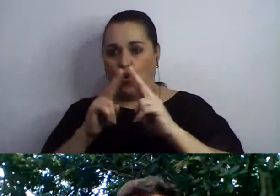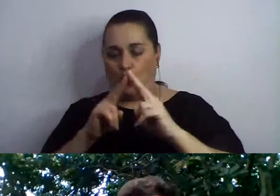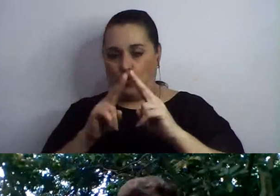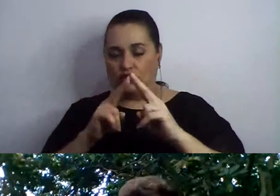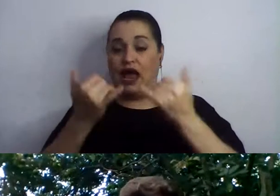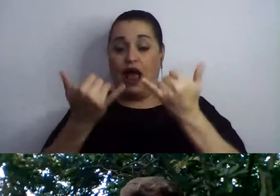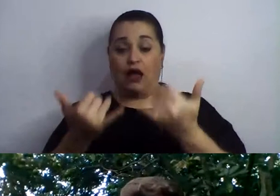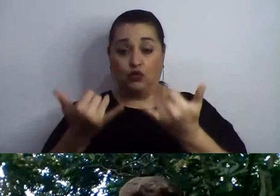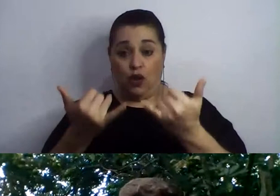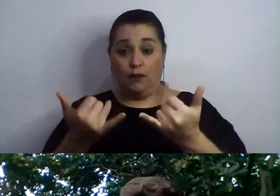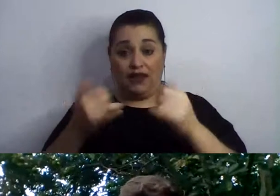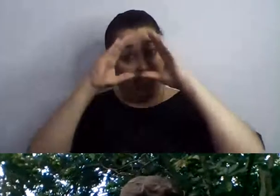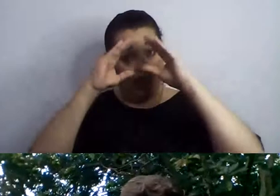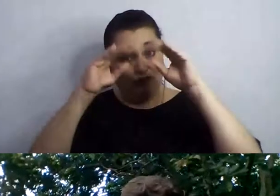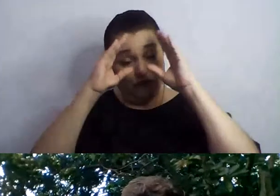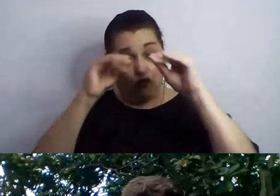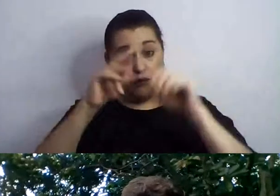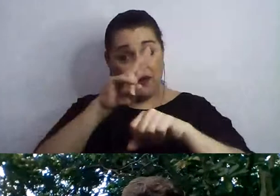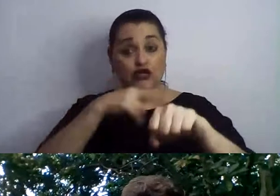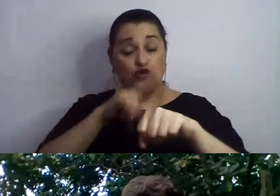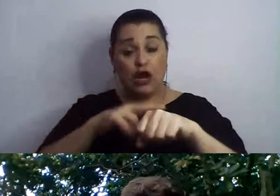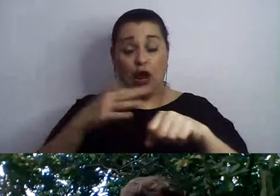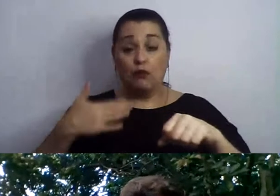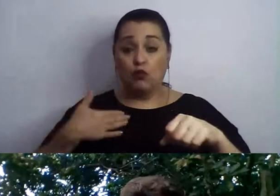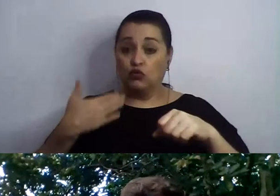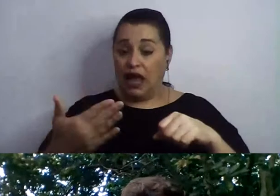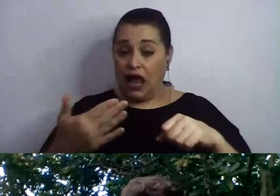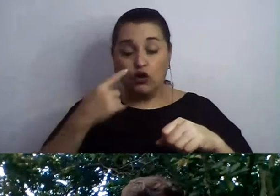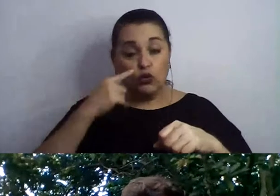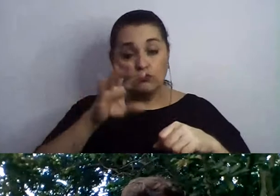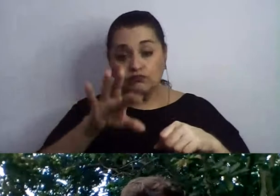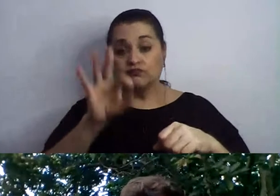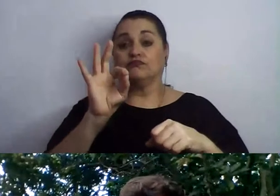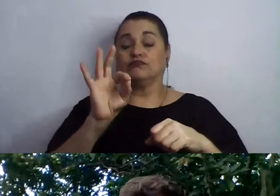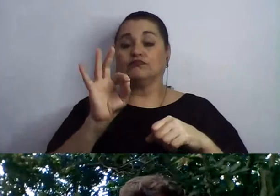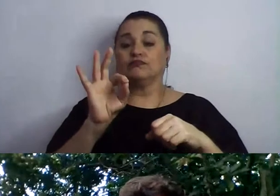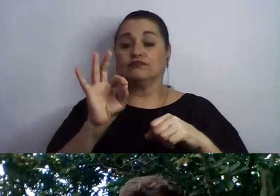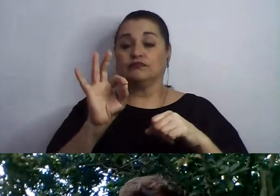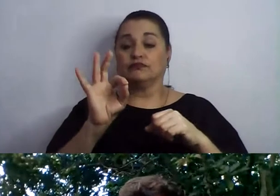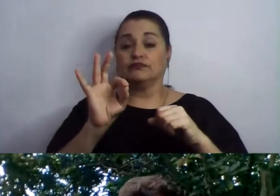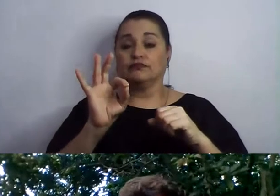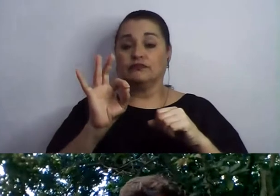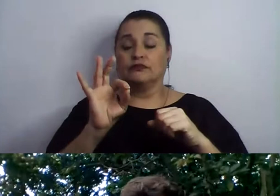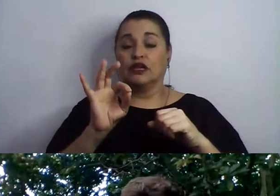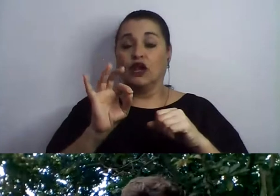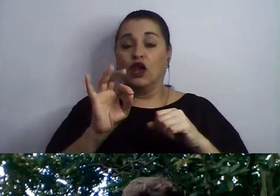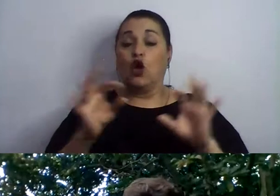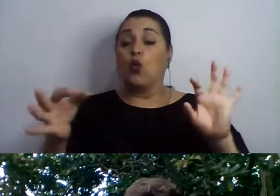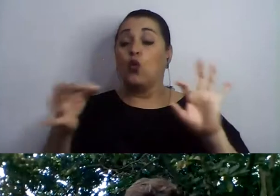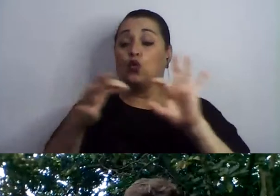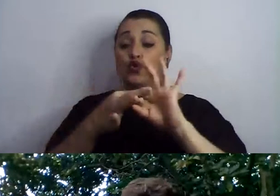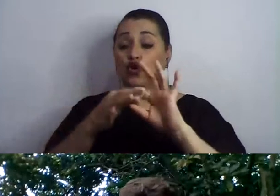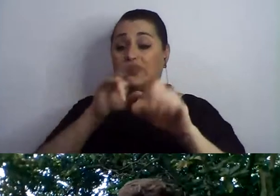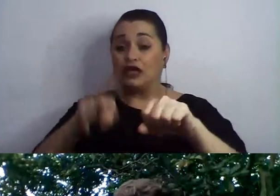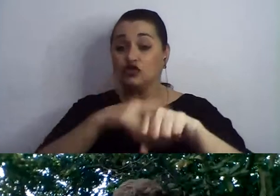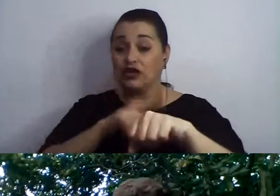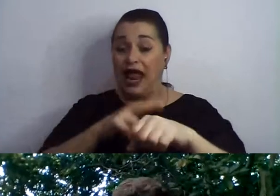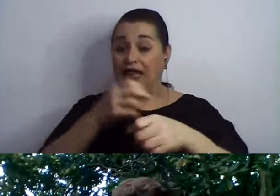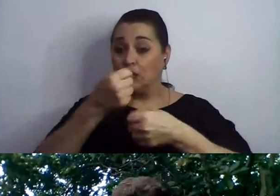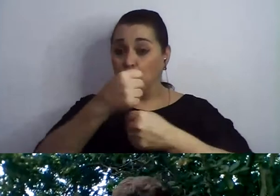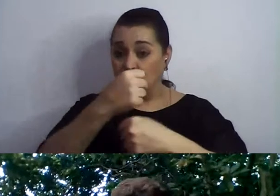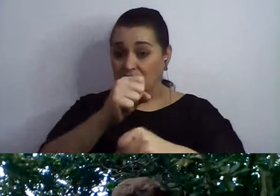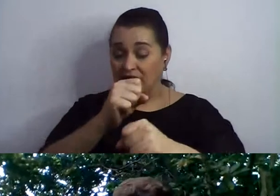actualmente en el informe nacional voluntario se puede encontrar que la unión nacional de gobiernos locales hizo como tal